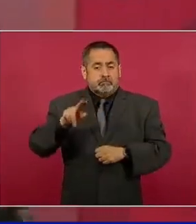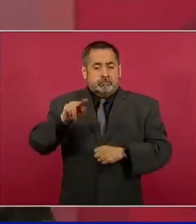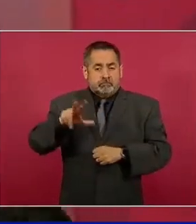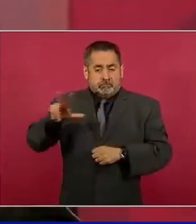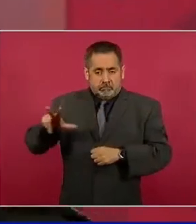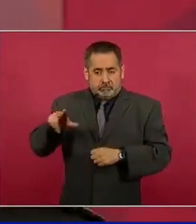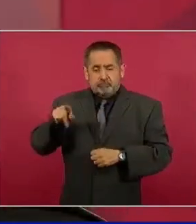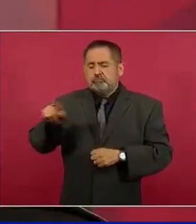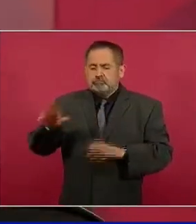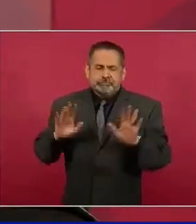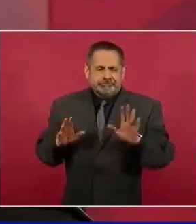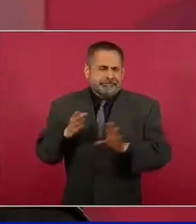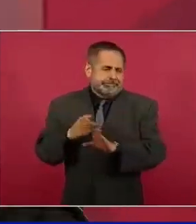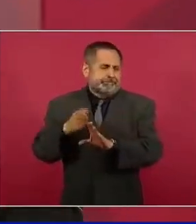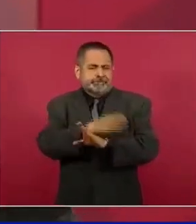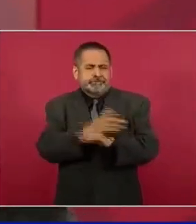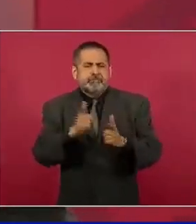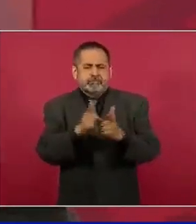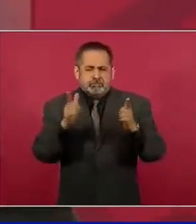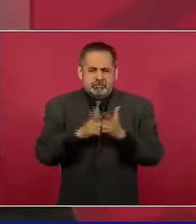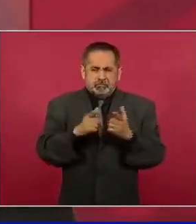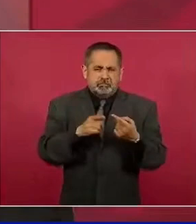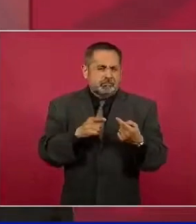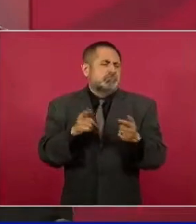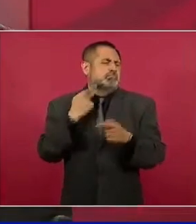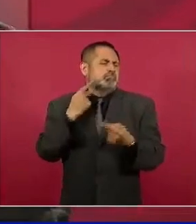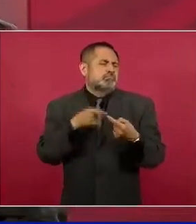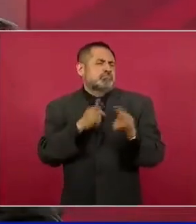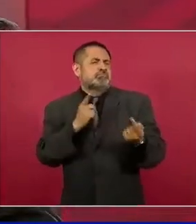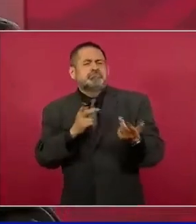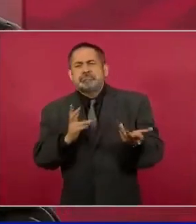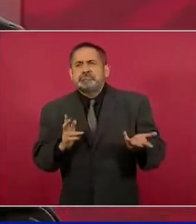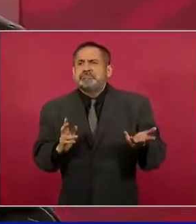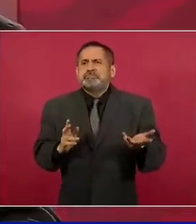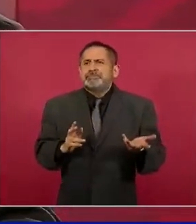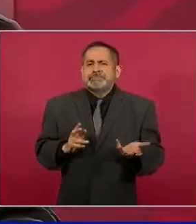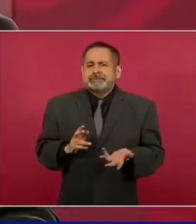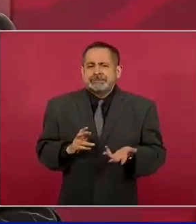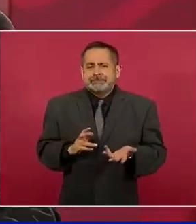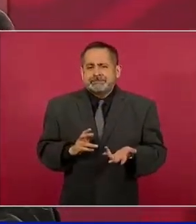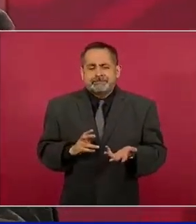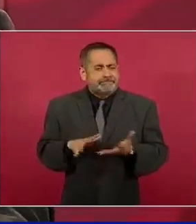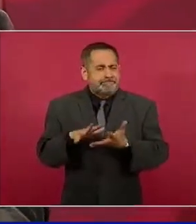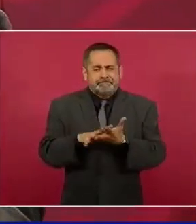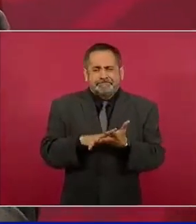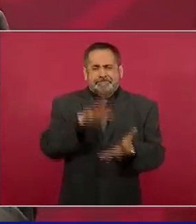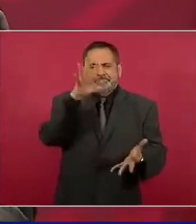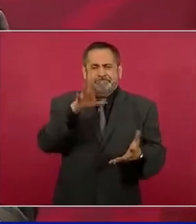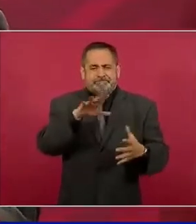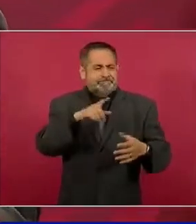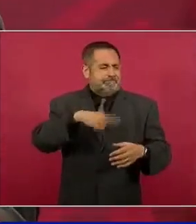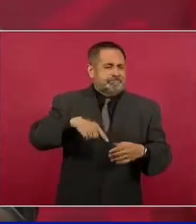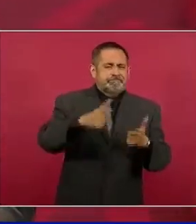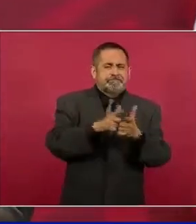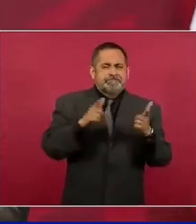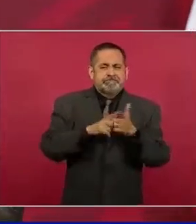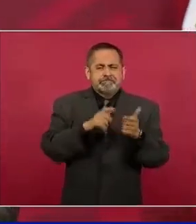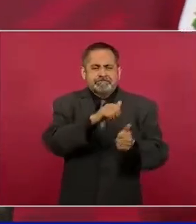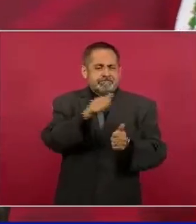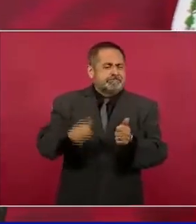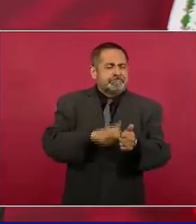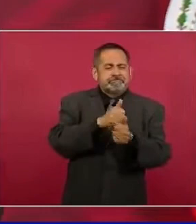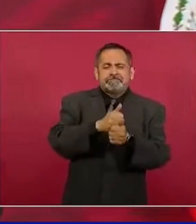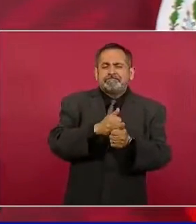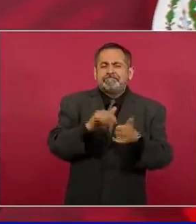porque aunque habían partidos de oposición, pues la mayoría eran partidos